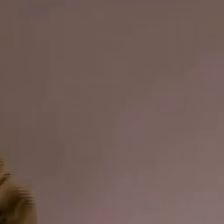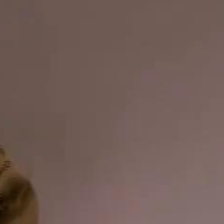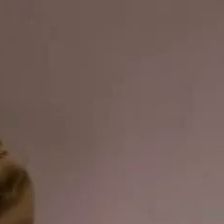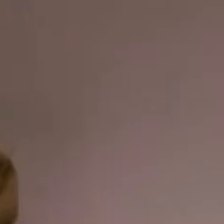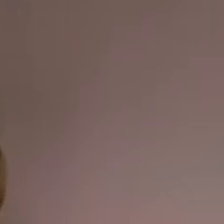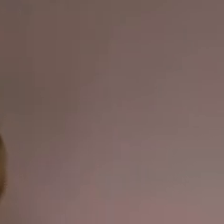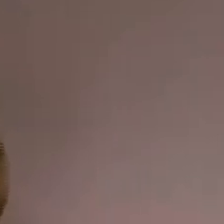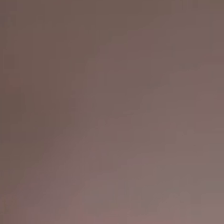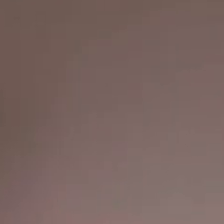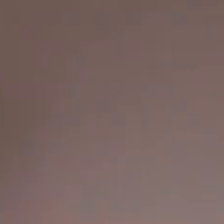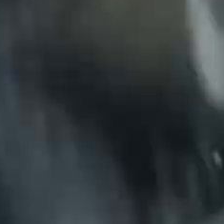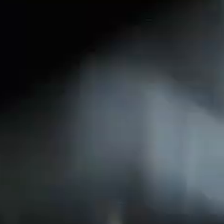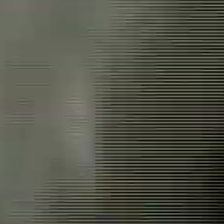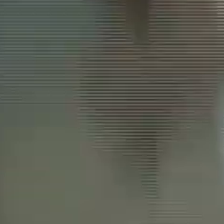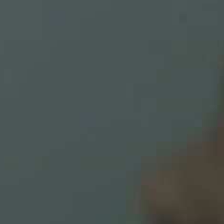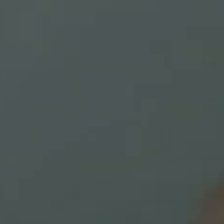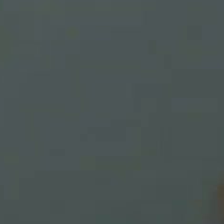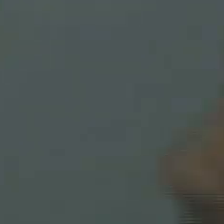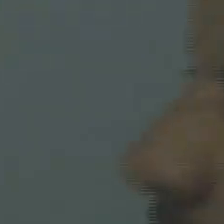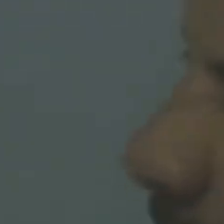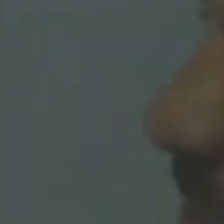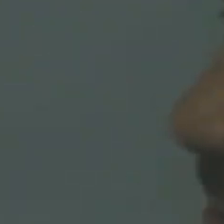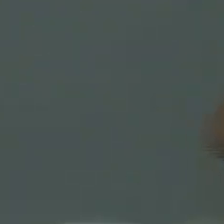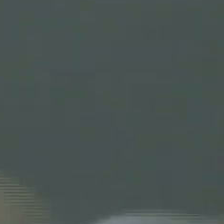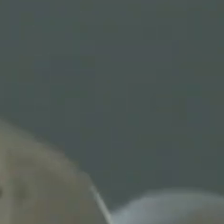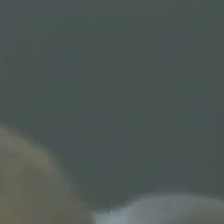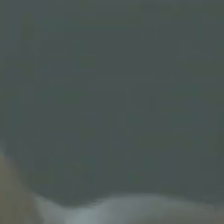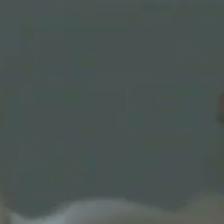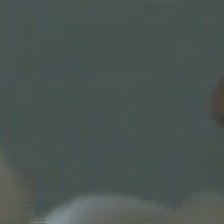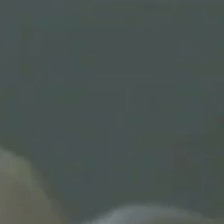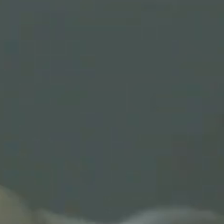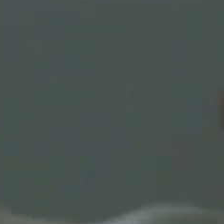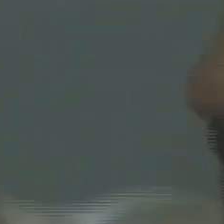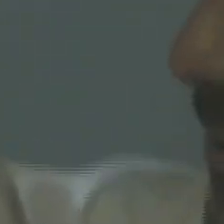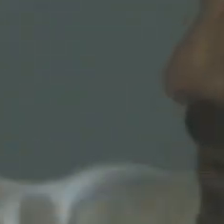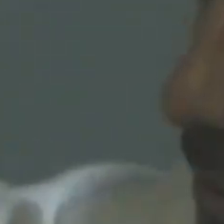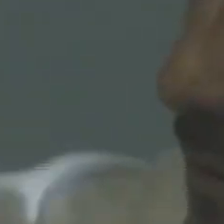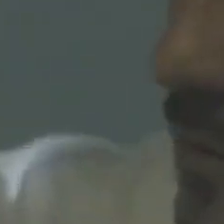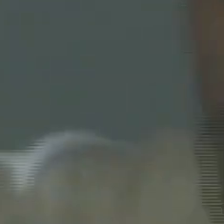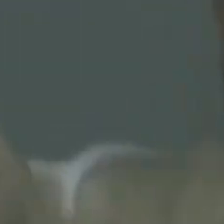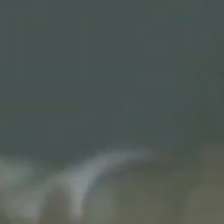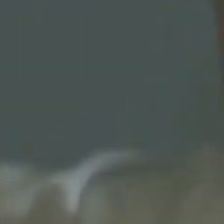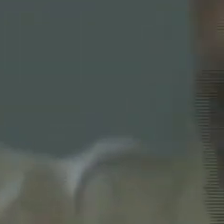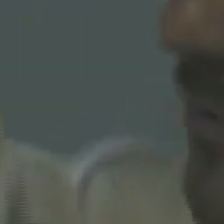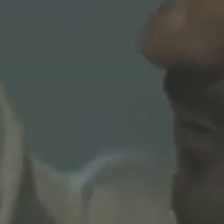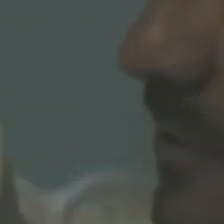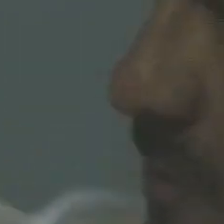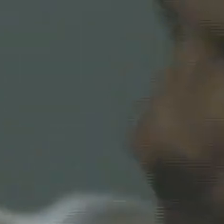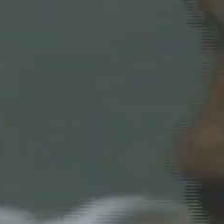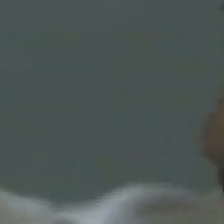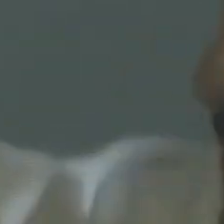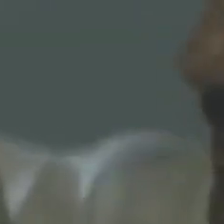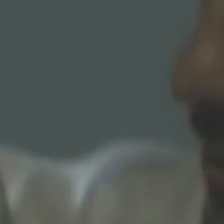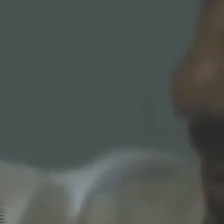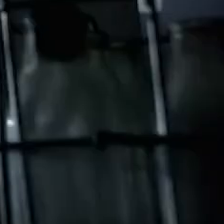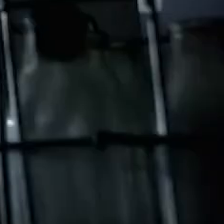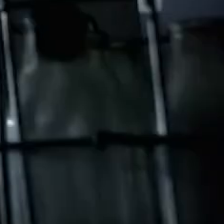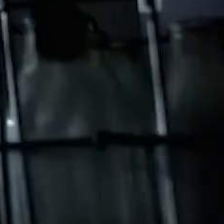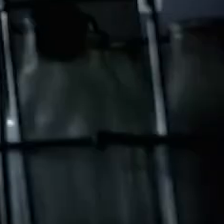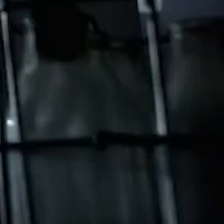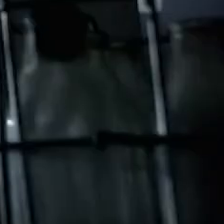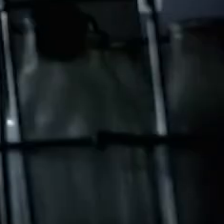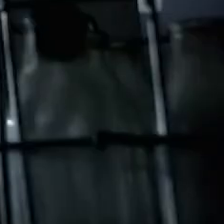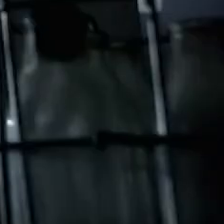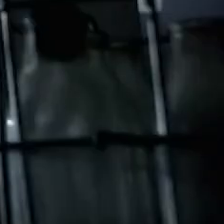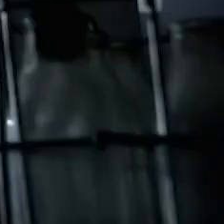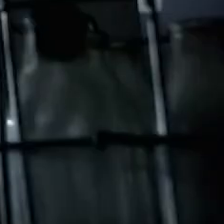Doctor X? Les juro que no tengo ni pálida idea de ese hombre del que me están hablando. No nos quiere